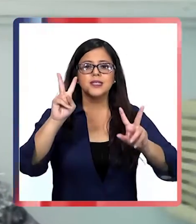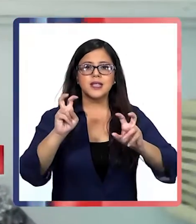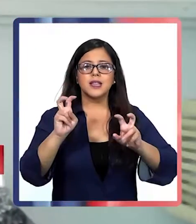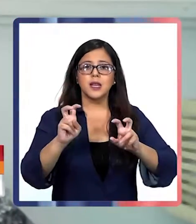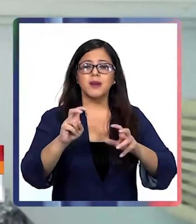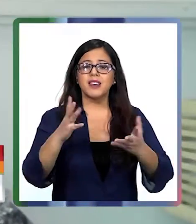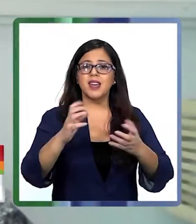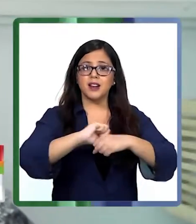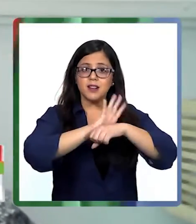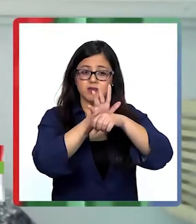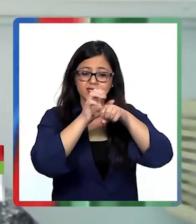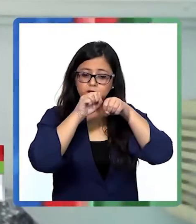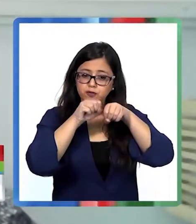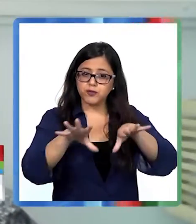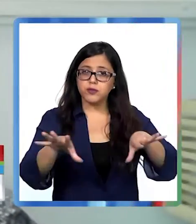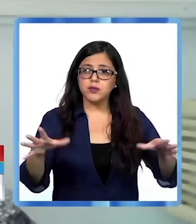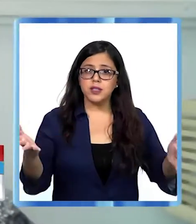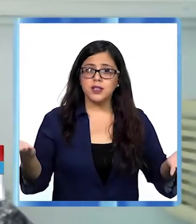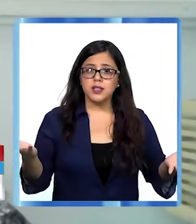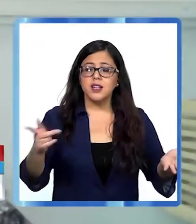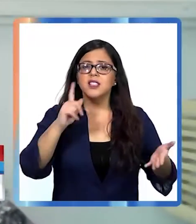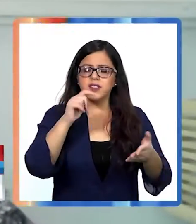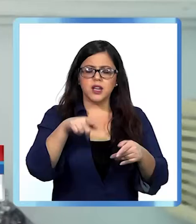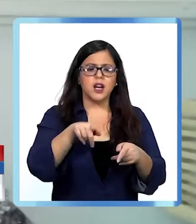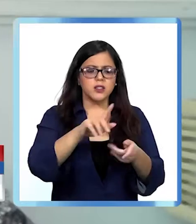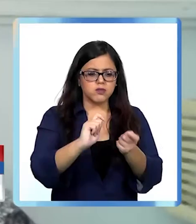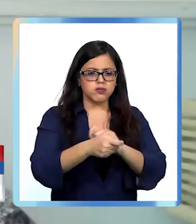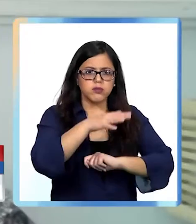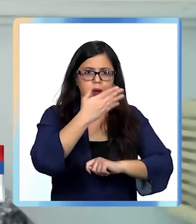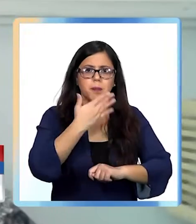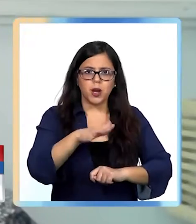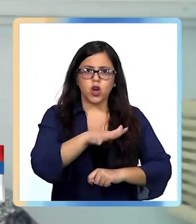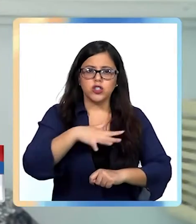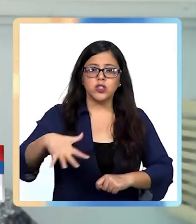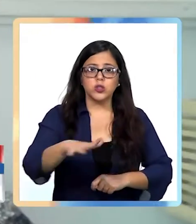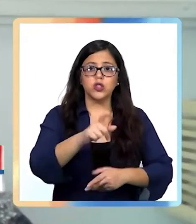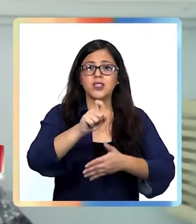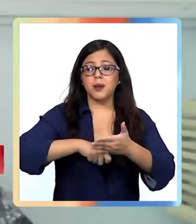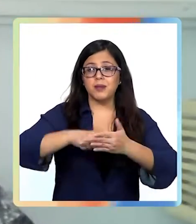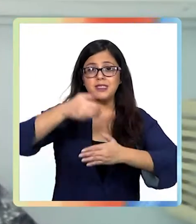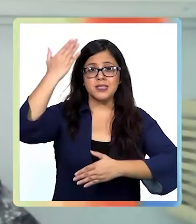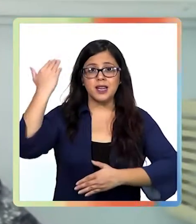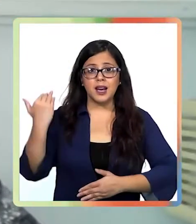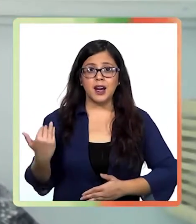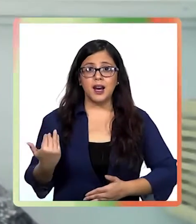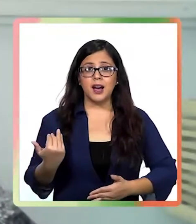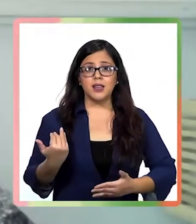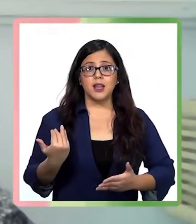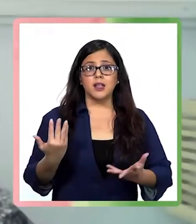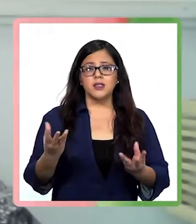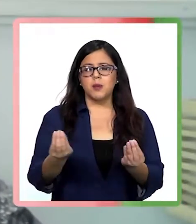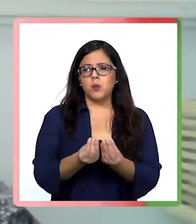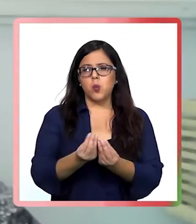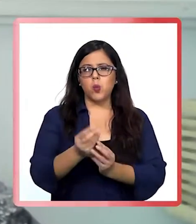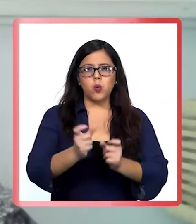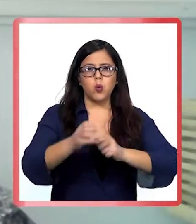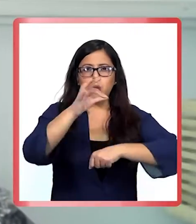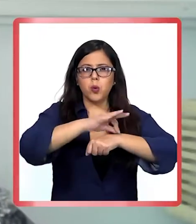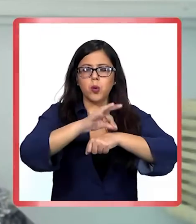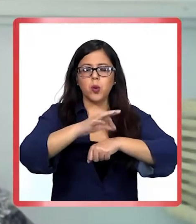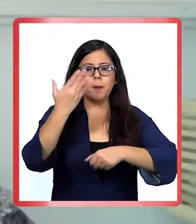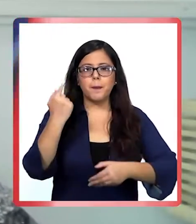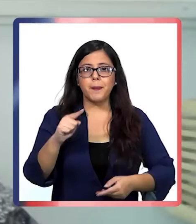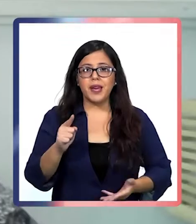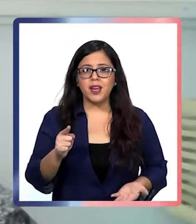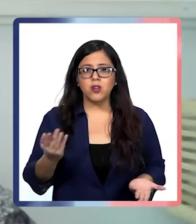Sí, yo creo que desde el punto de vista del SARS-CoV-2, propiamente tal, estamos en una mejor situación que obviamente hace unos meses atrás que tuvimos